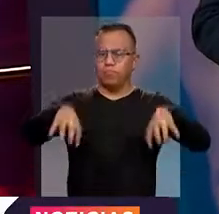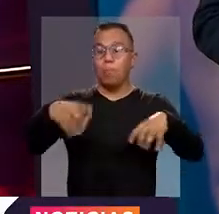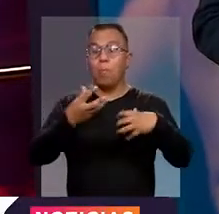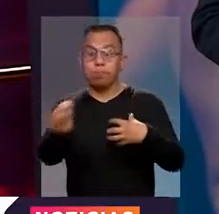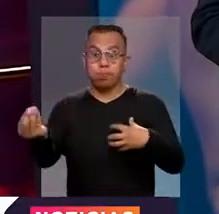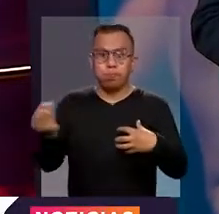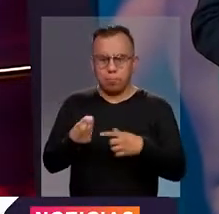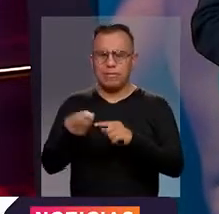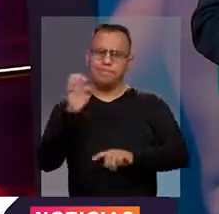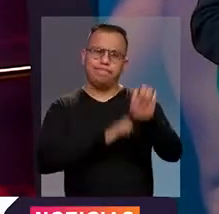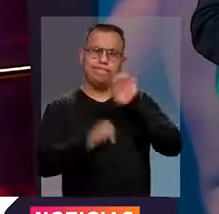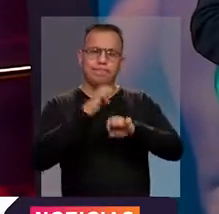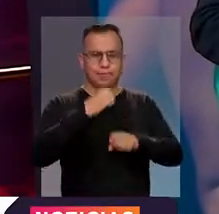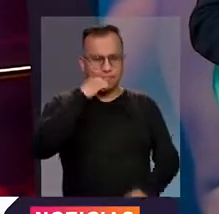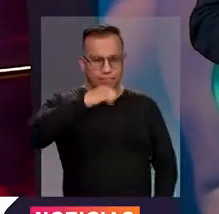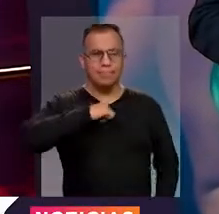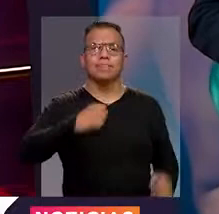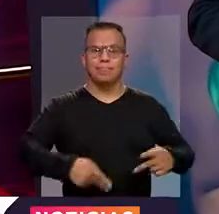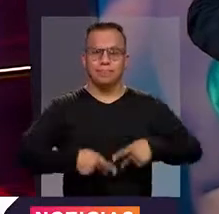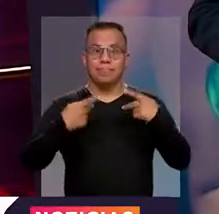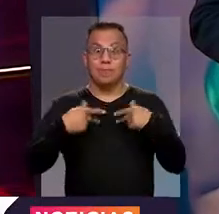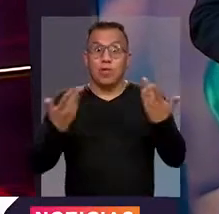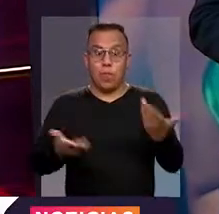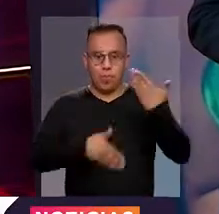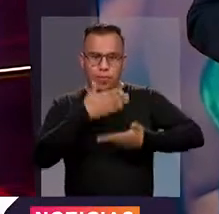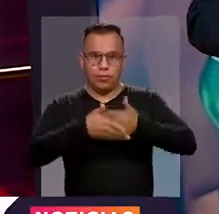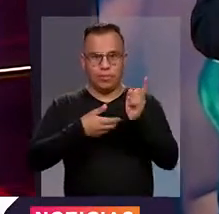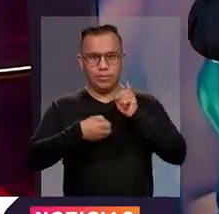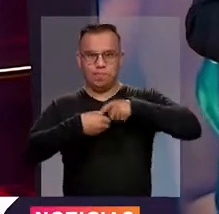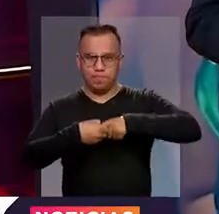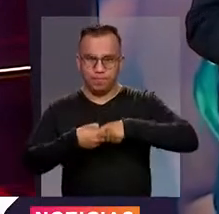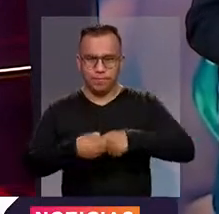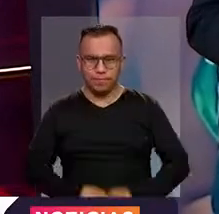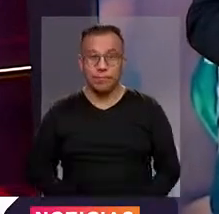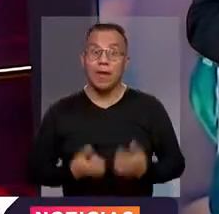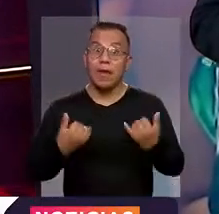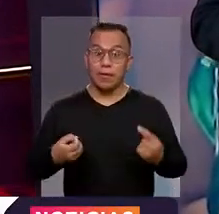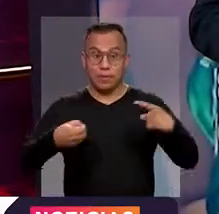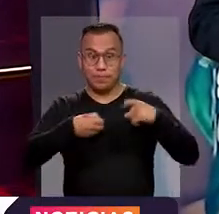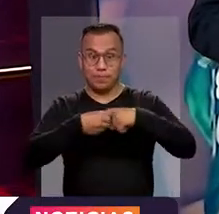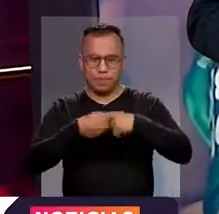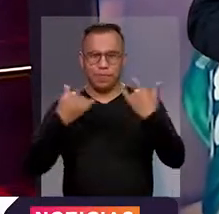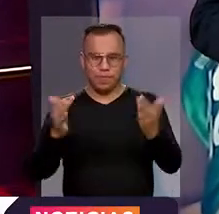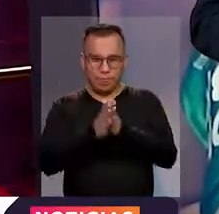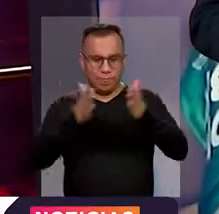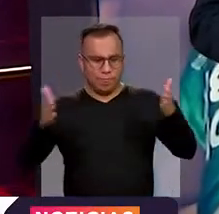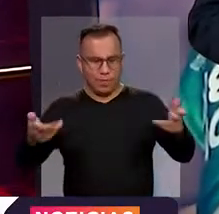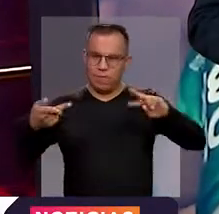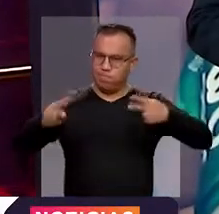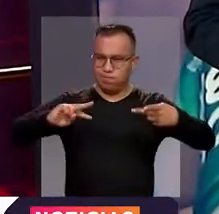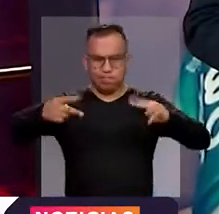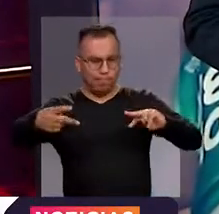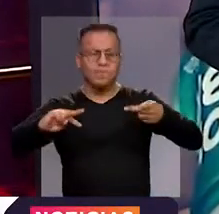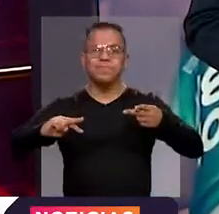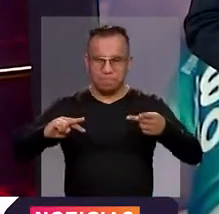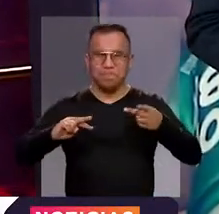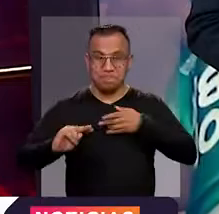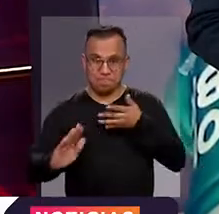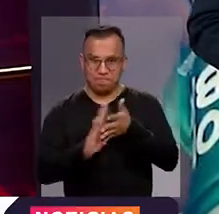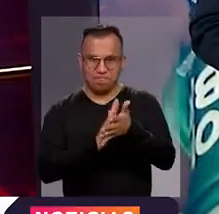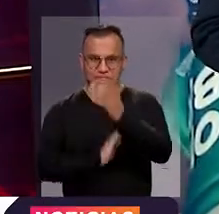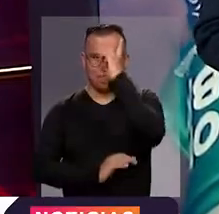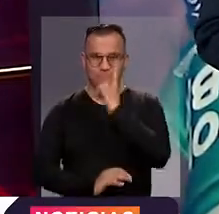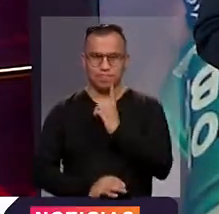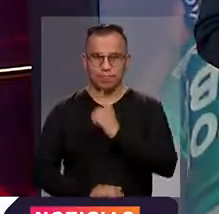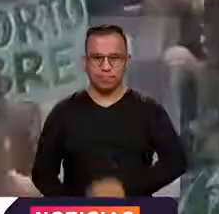colectivos que defienden el derecho a la vida desde la gestación. Esta es la cronología de esos contrastes que ha dejado esta